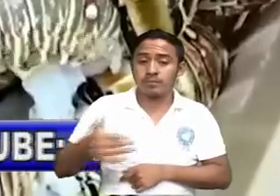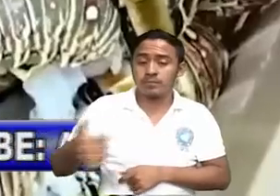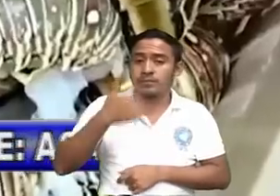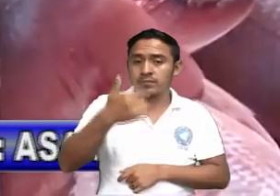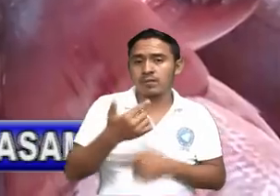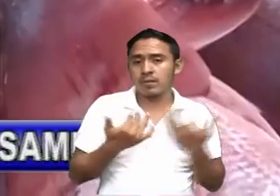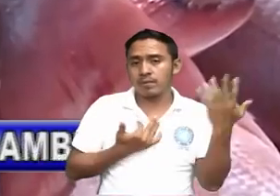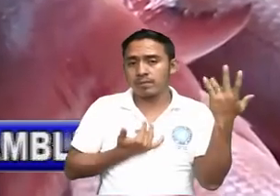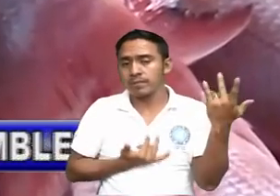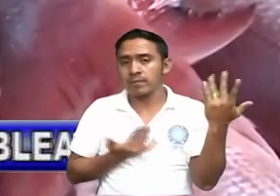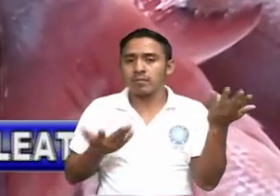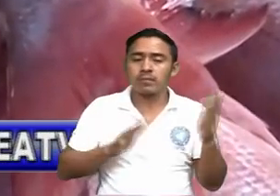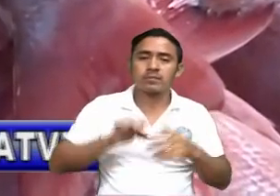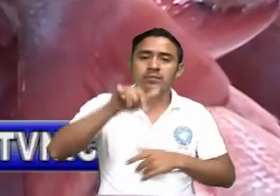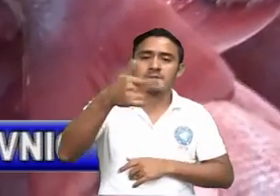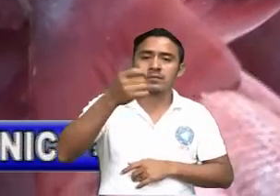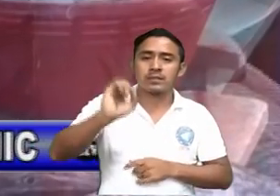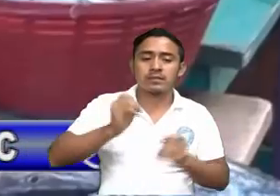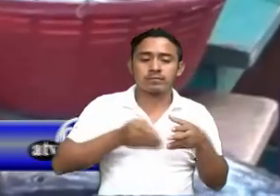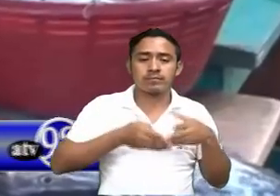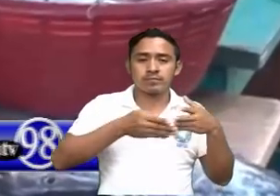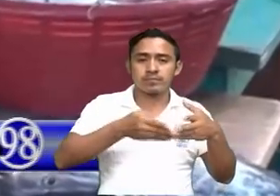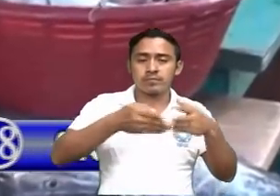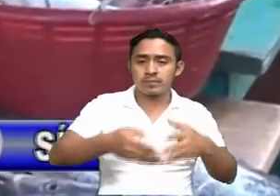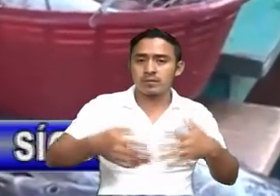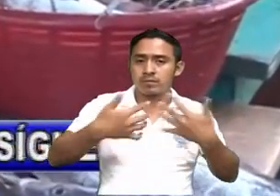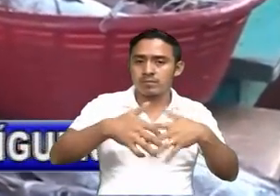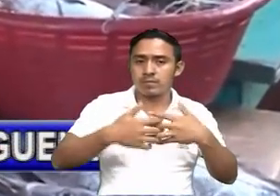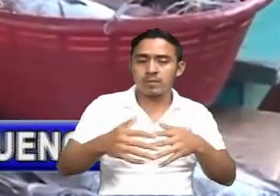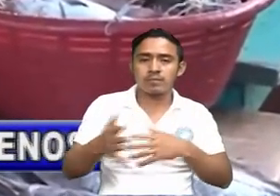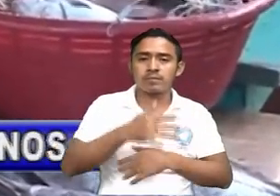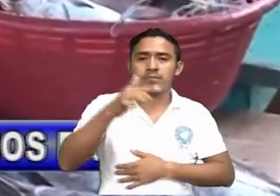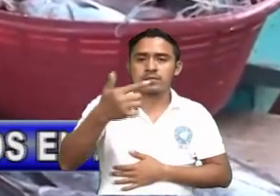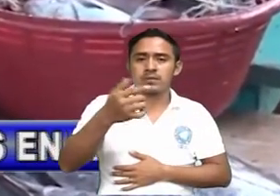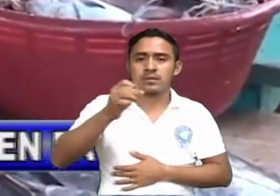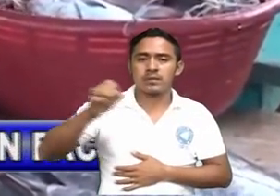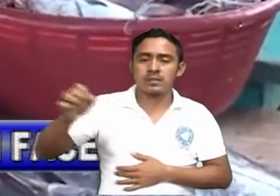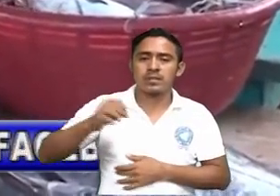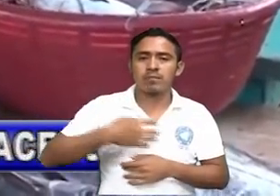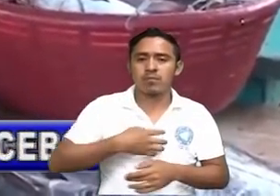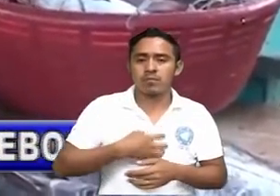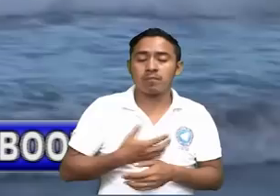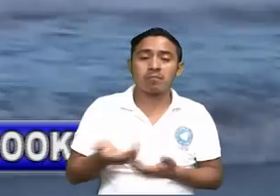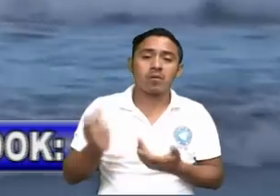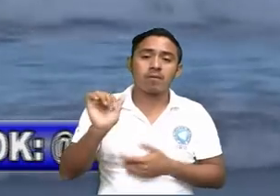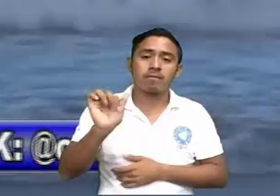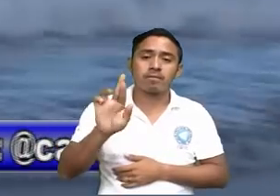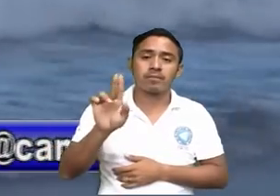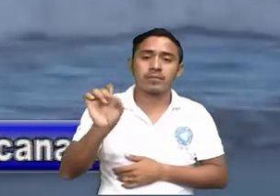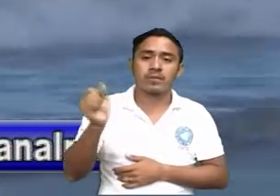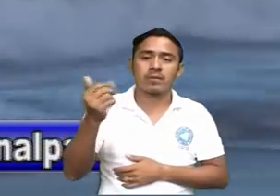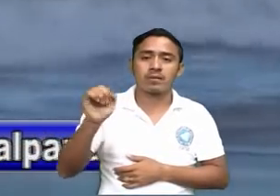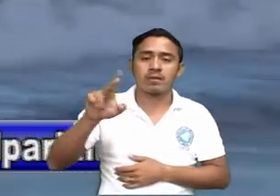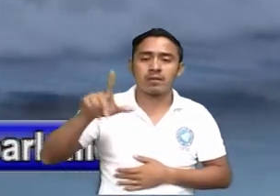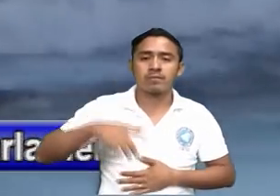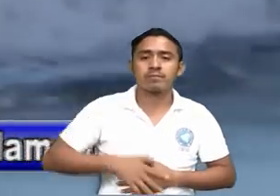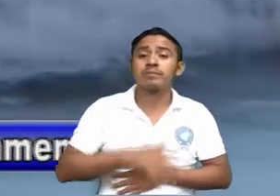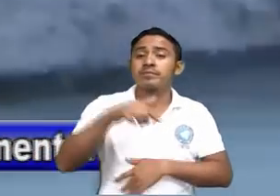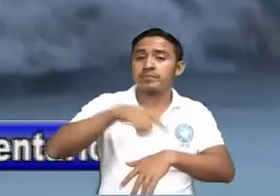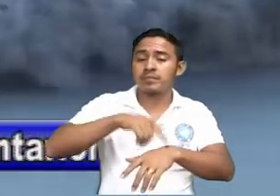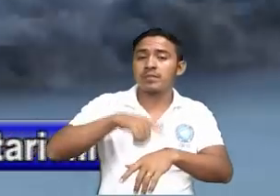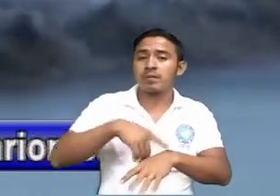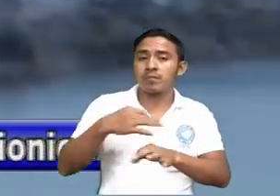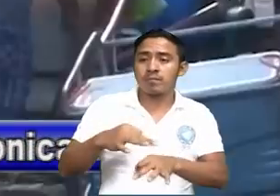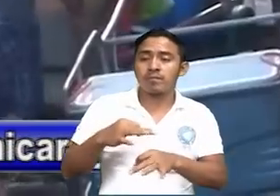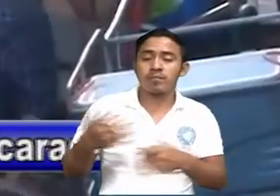espera la participación de 70 embarcaciones industriales y 700 embarcaciones artesanales. Esta temporada provee en